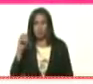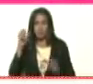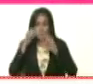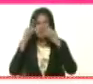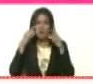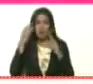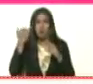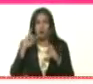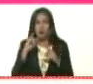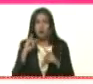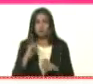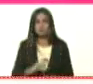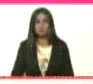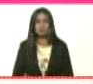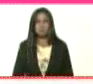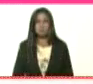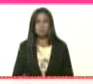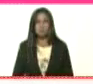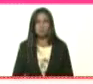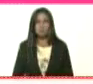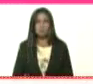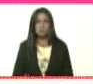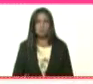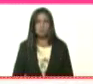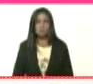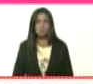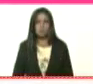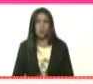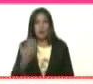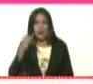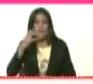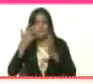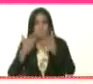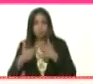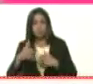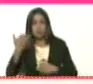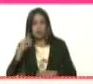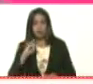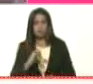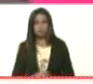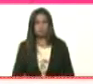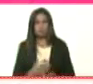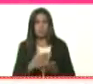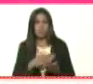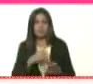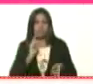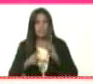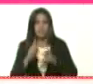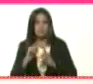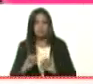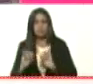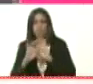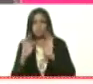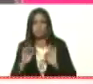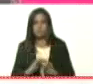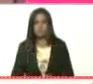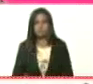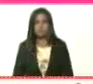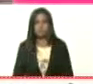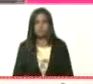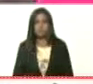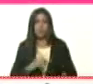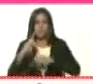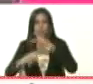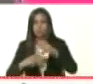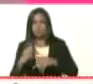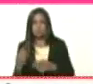podemos decir con moral. Hay muchas industrias que antes dependían de insumos importados, de